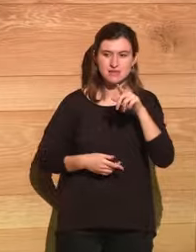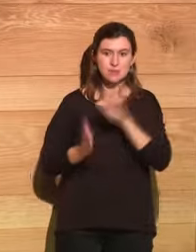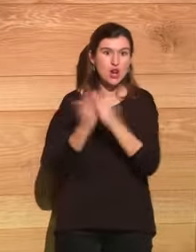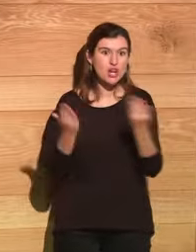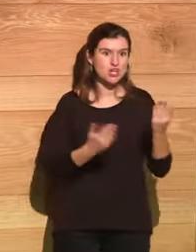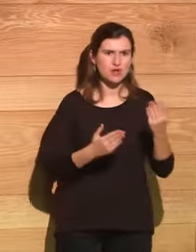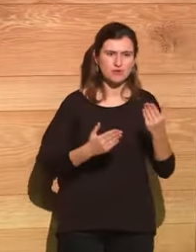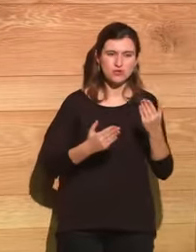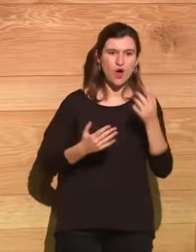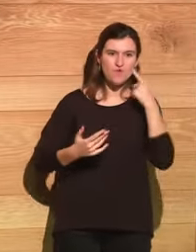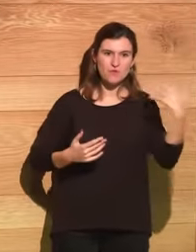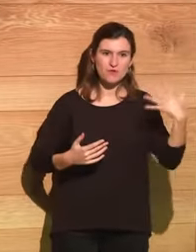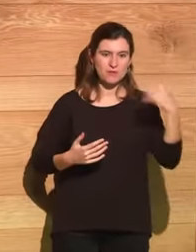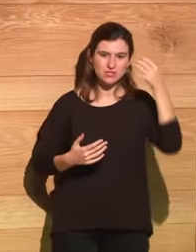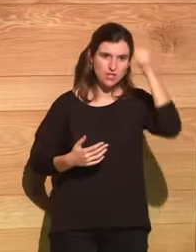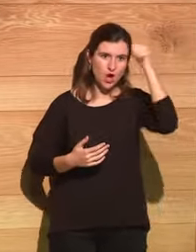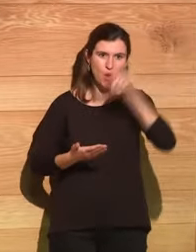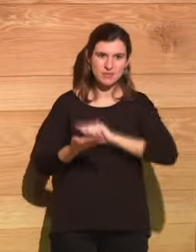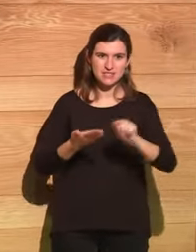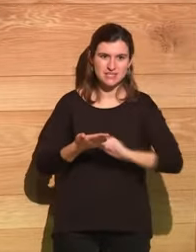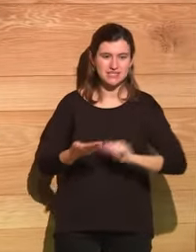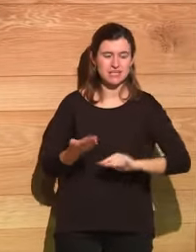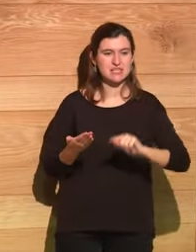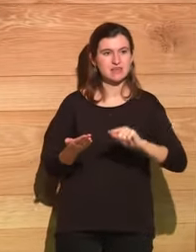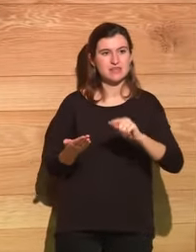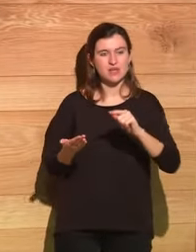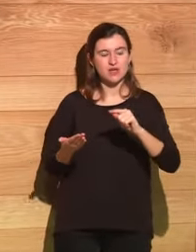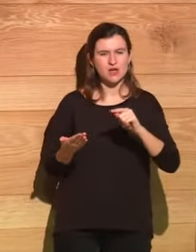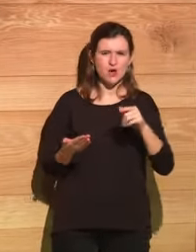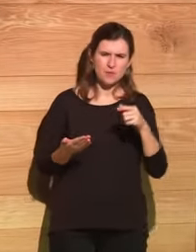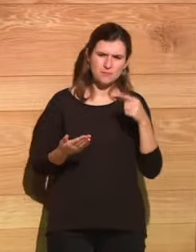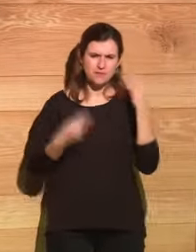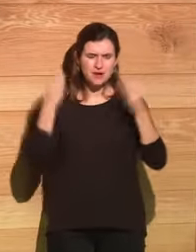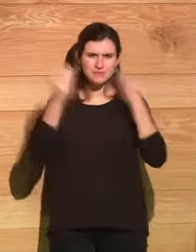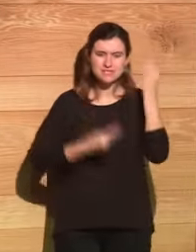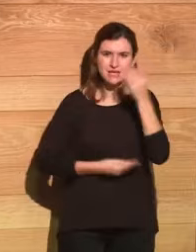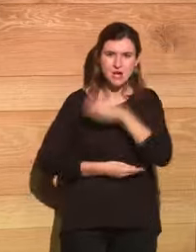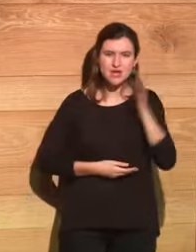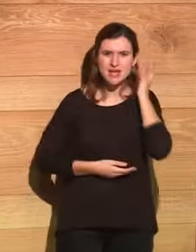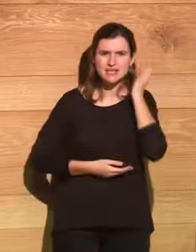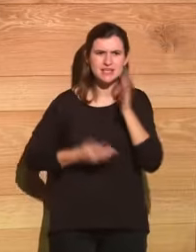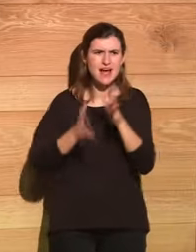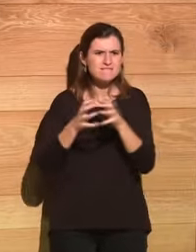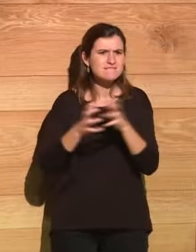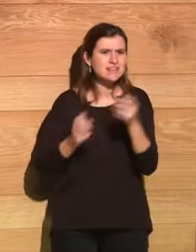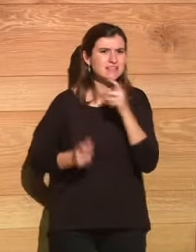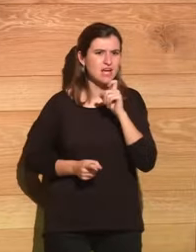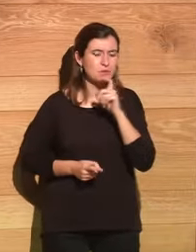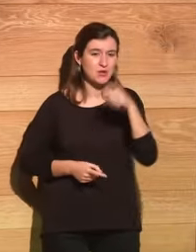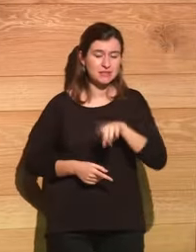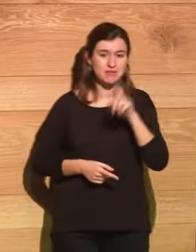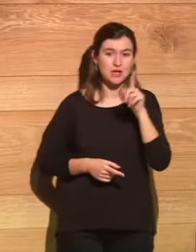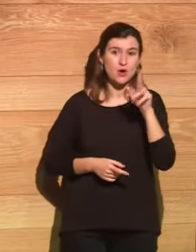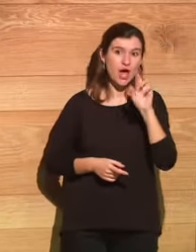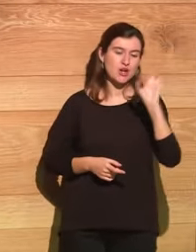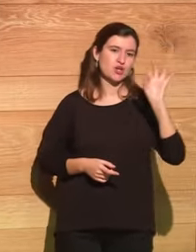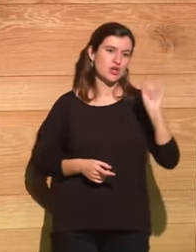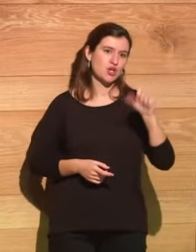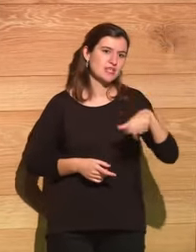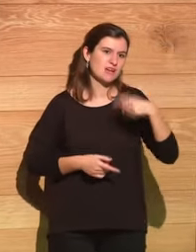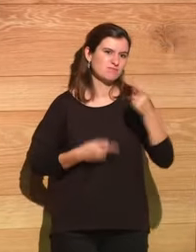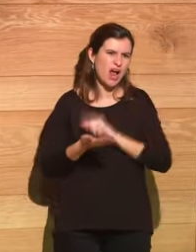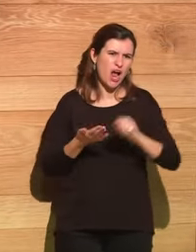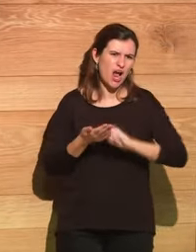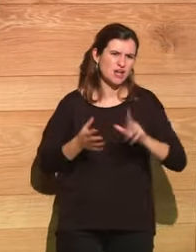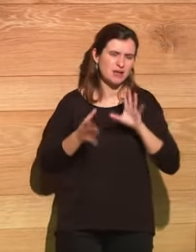por hombres en donde se cuestiona, ¿no? Cómo desea o no una niña, y nosotros tenemos a una Rosa Chacel que también escribió